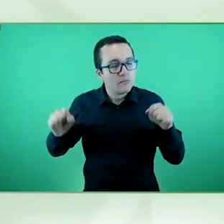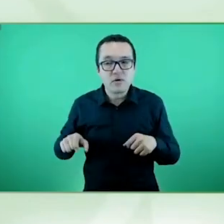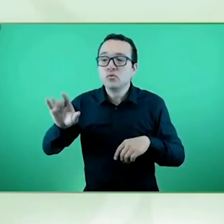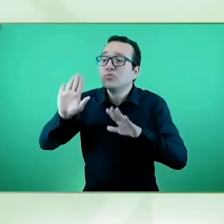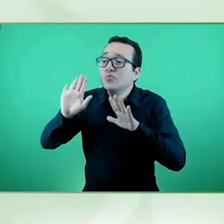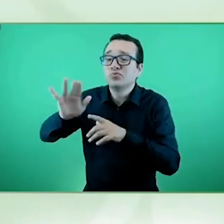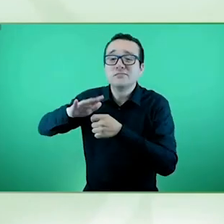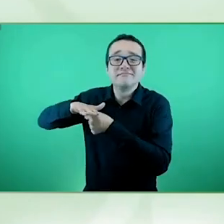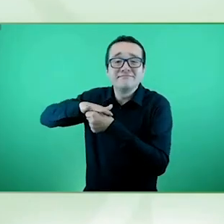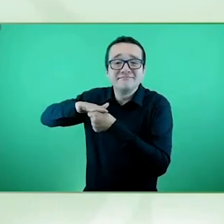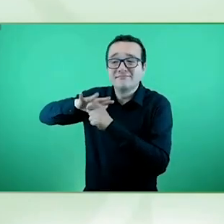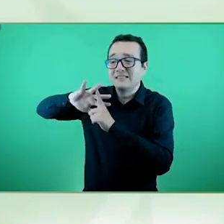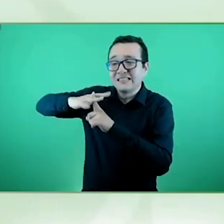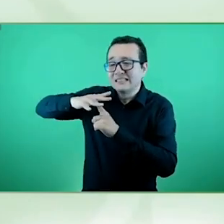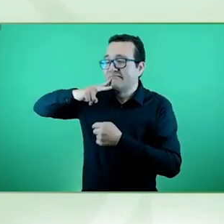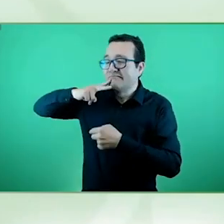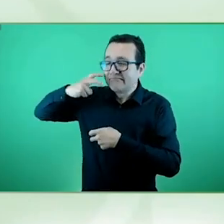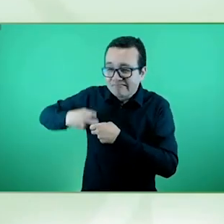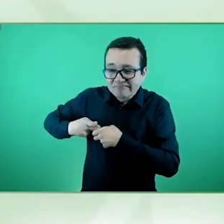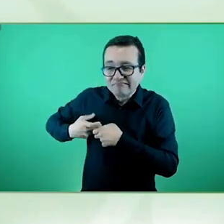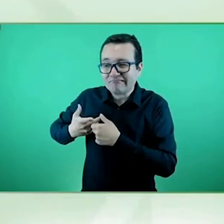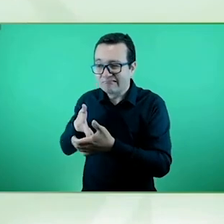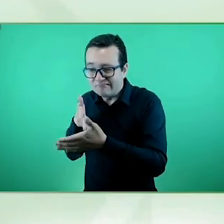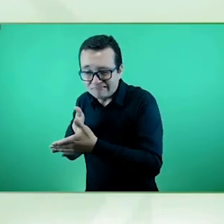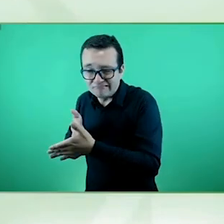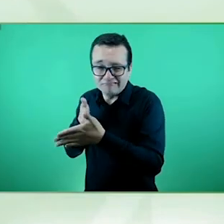dificultades que a veces y las barreras que existen para poder